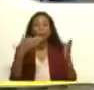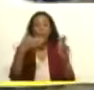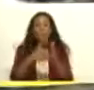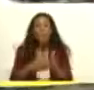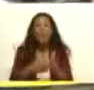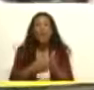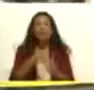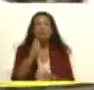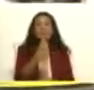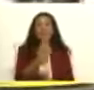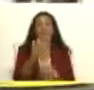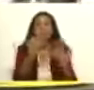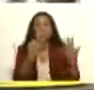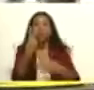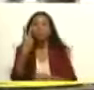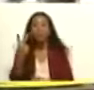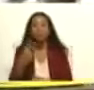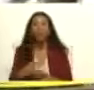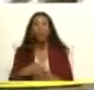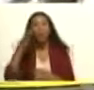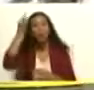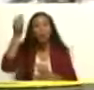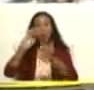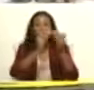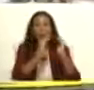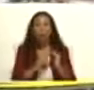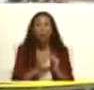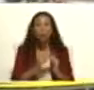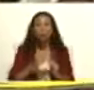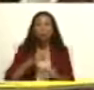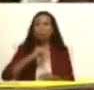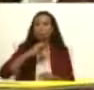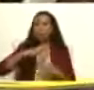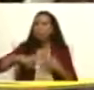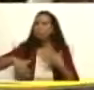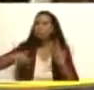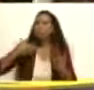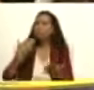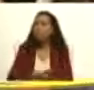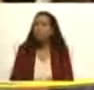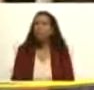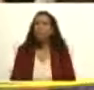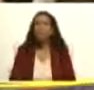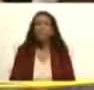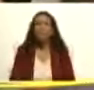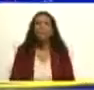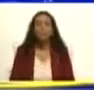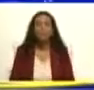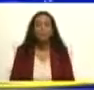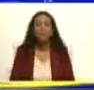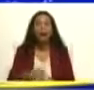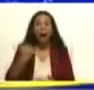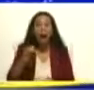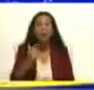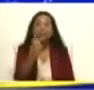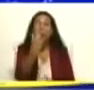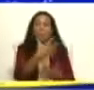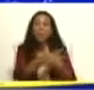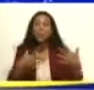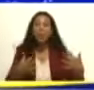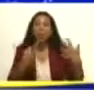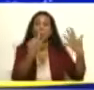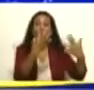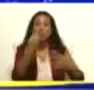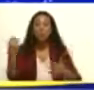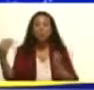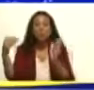49.182 consejos comunales, número histórico, y casi